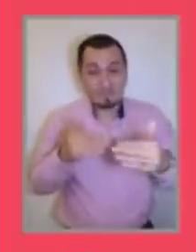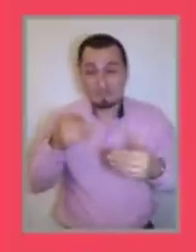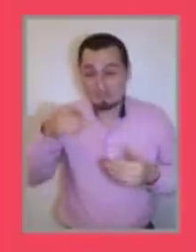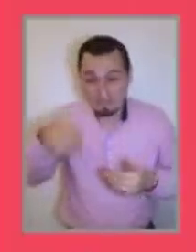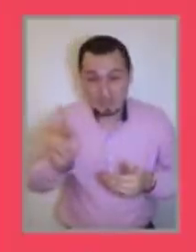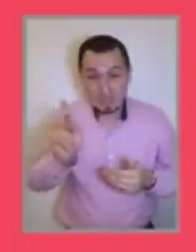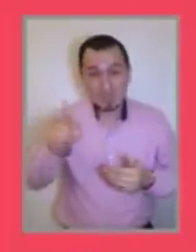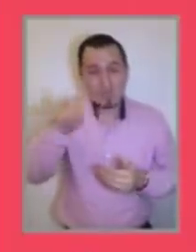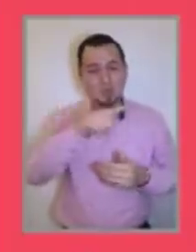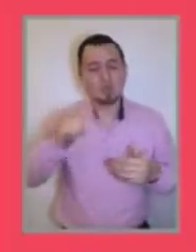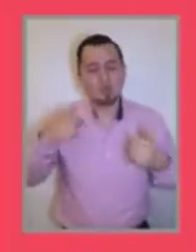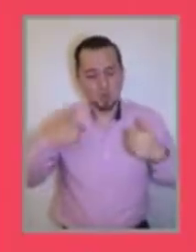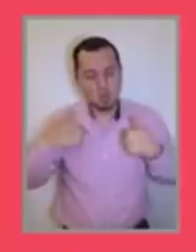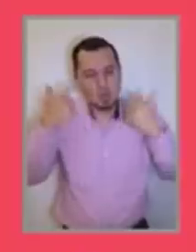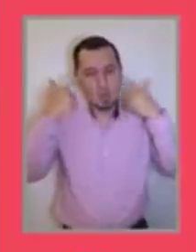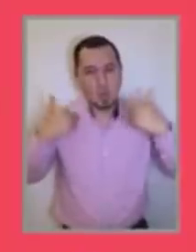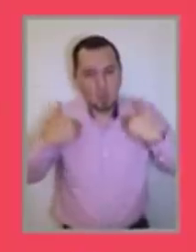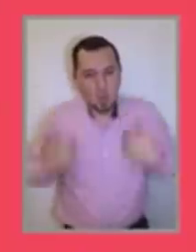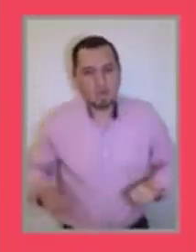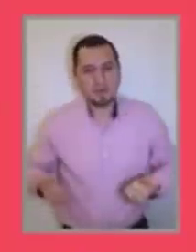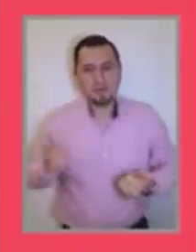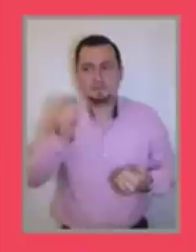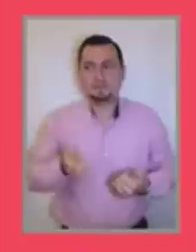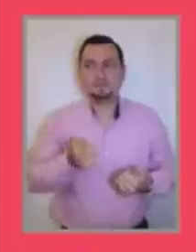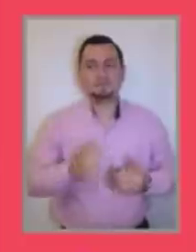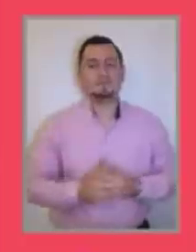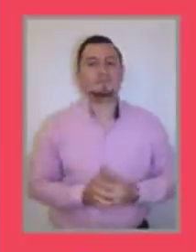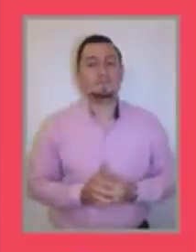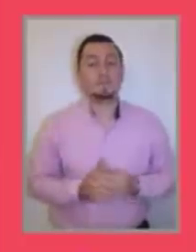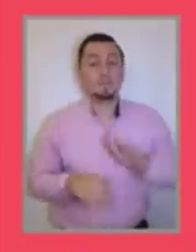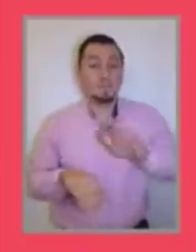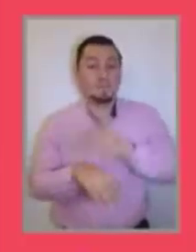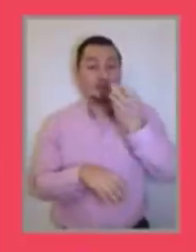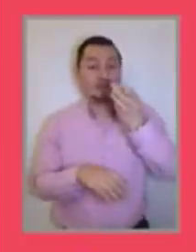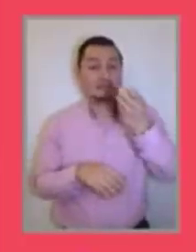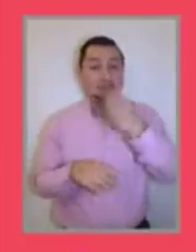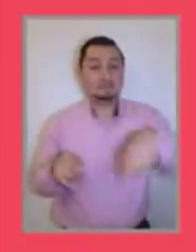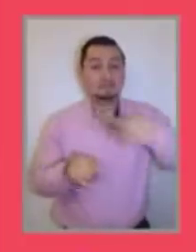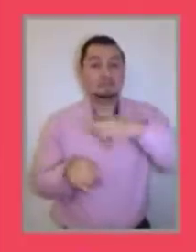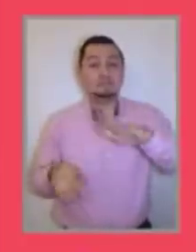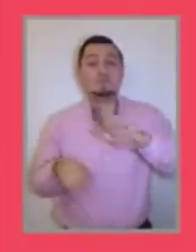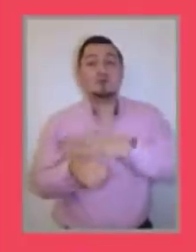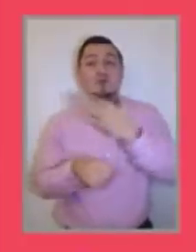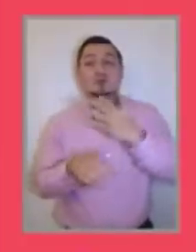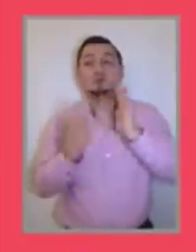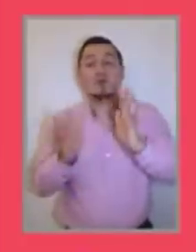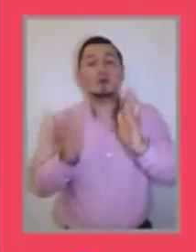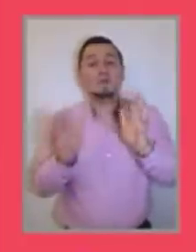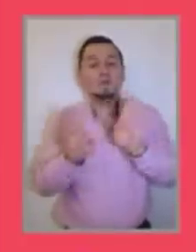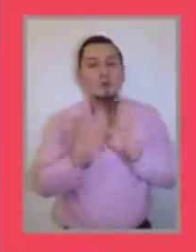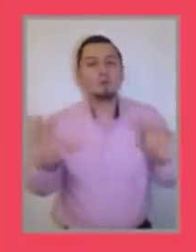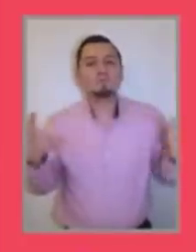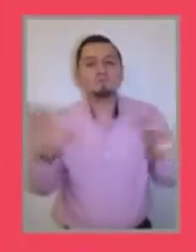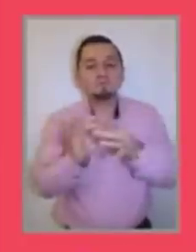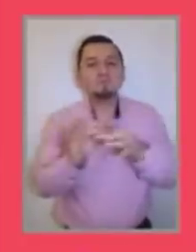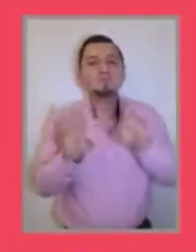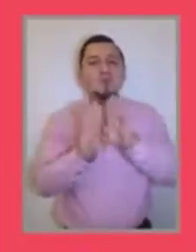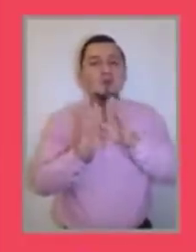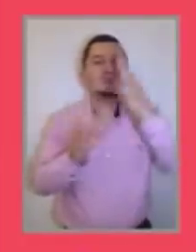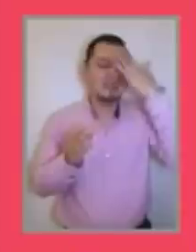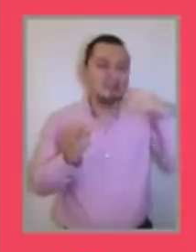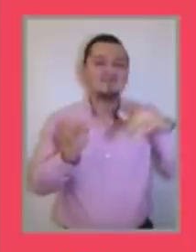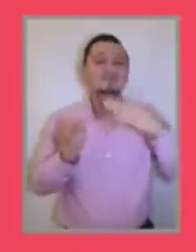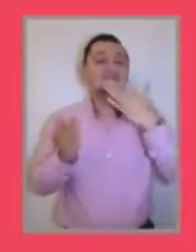somos conscientes que, que esta situación ha incidido de manera negativa en los procesos de